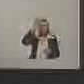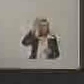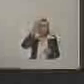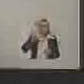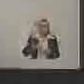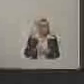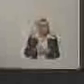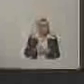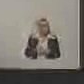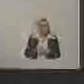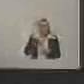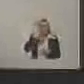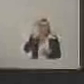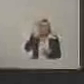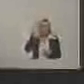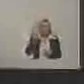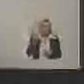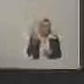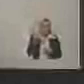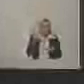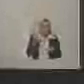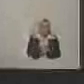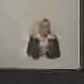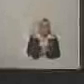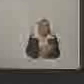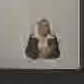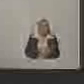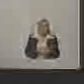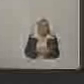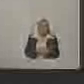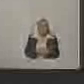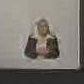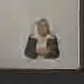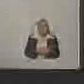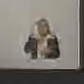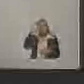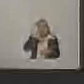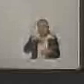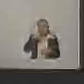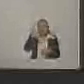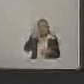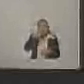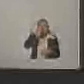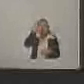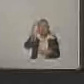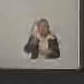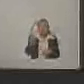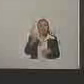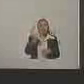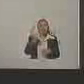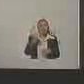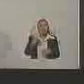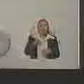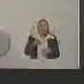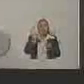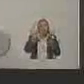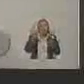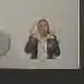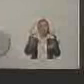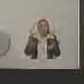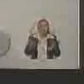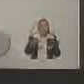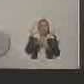ciudadana, ciudadano, que quieres un cambio. Me refiero a ti para decirte que me pongo a tu servicio,